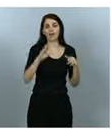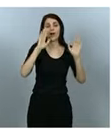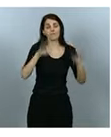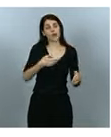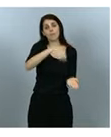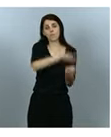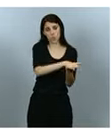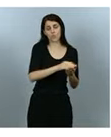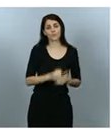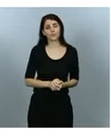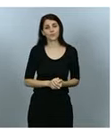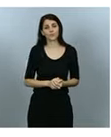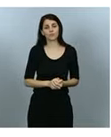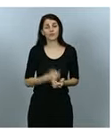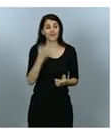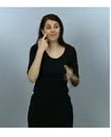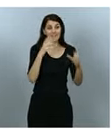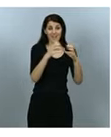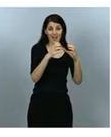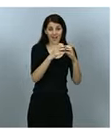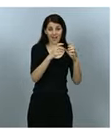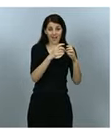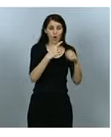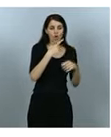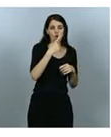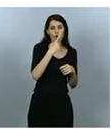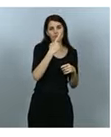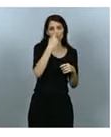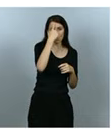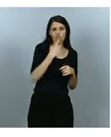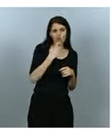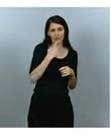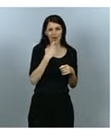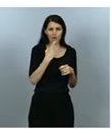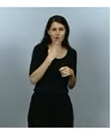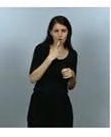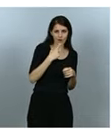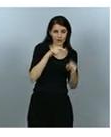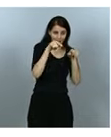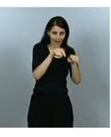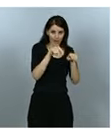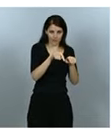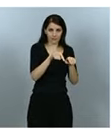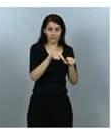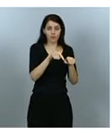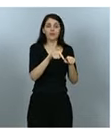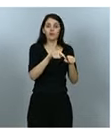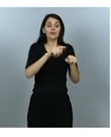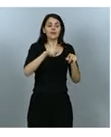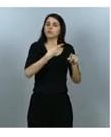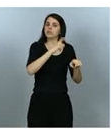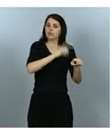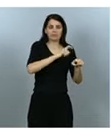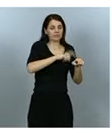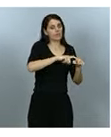la franja naranja o en la franja rosa rojiza de la gráfica. A medida que avanza el tiempo, estos casos van pasando,